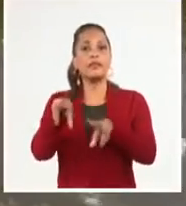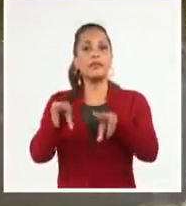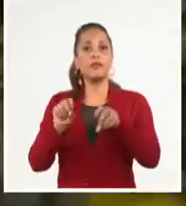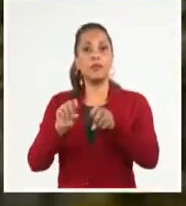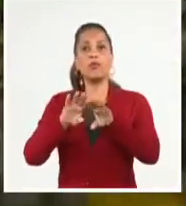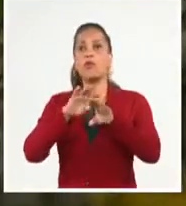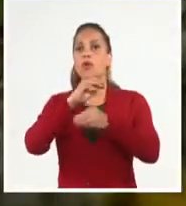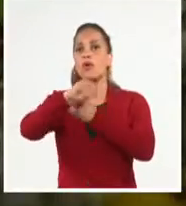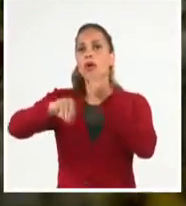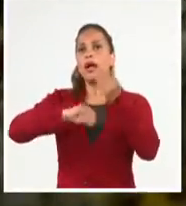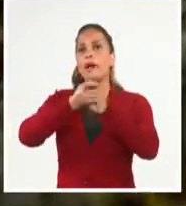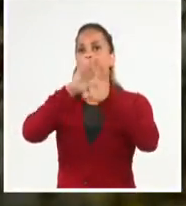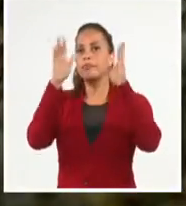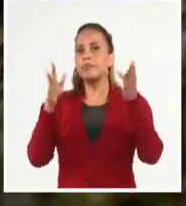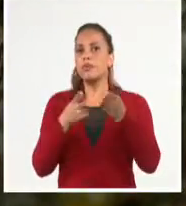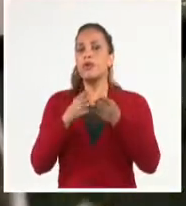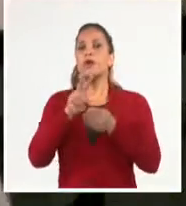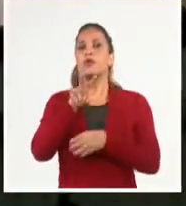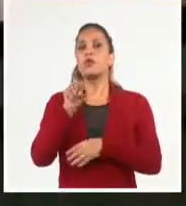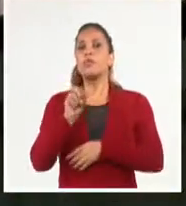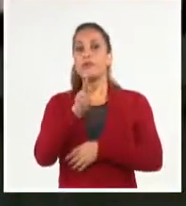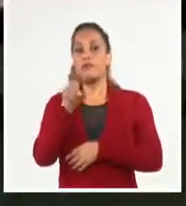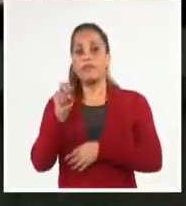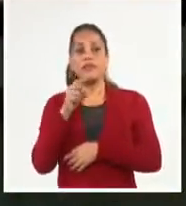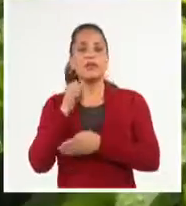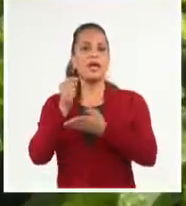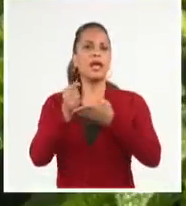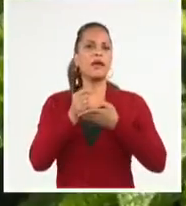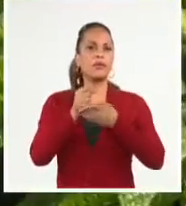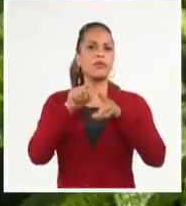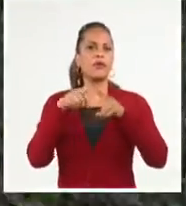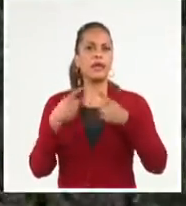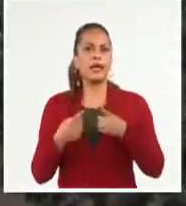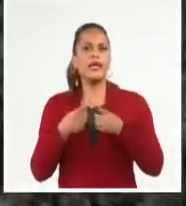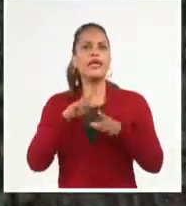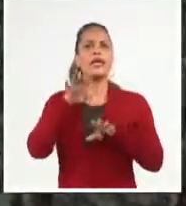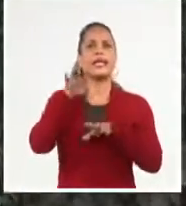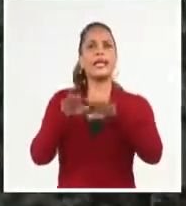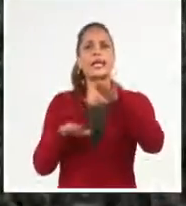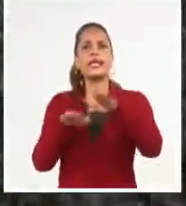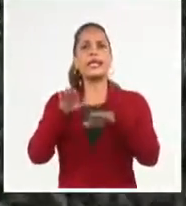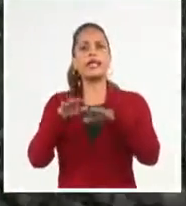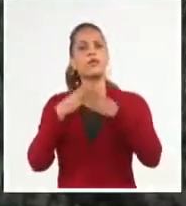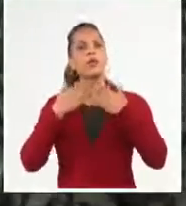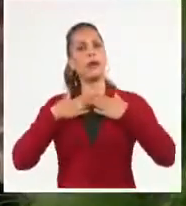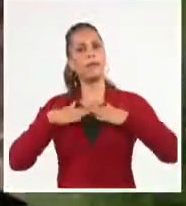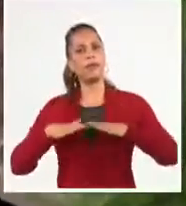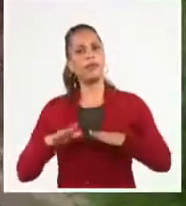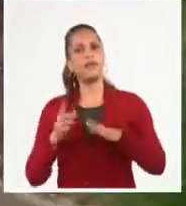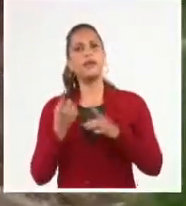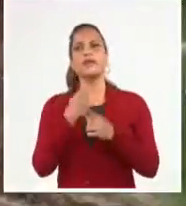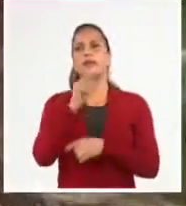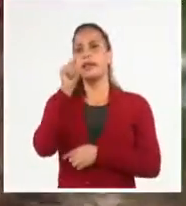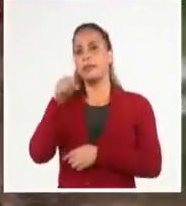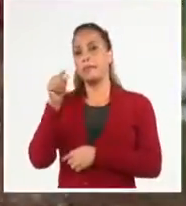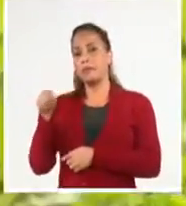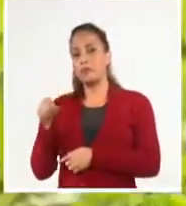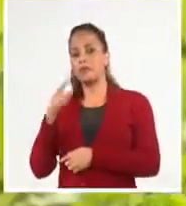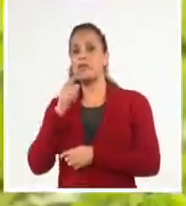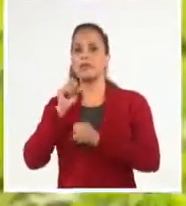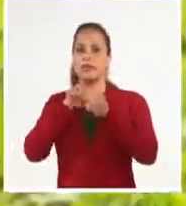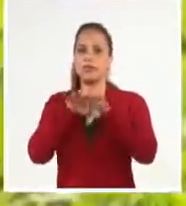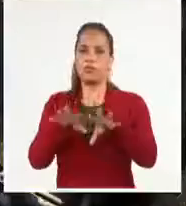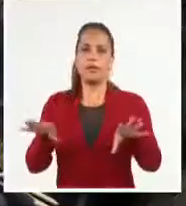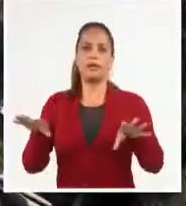global post-2020 contribuya a restablecer el equilibrio y la armonía entre los seres humanos y la